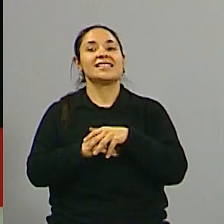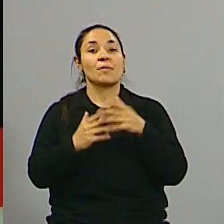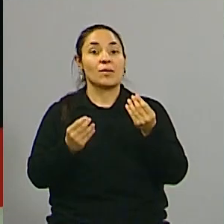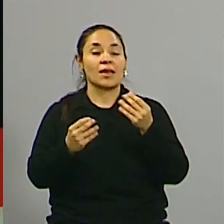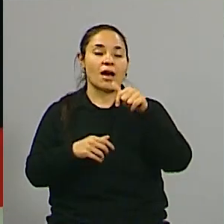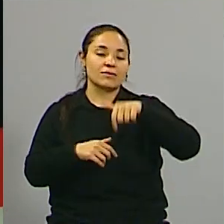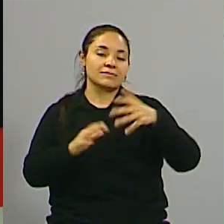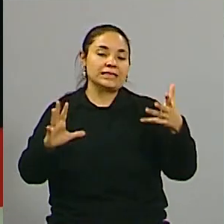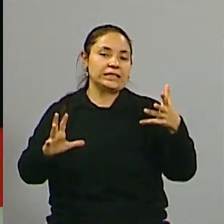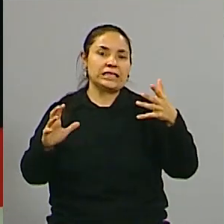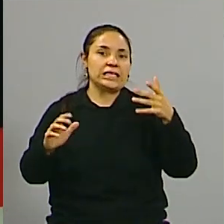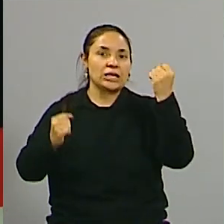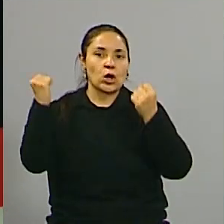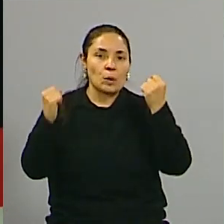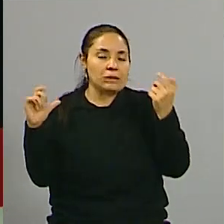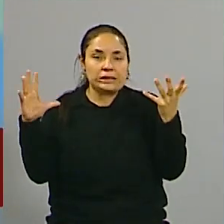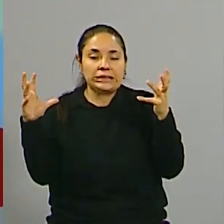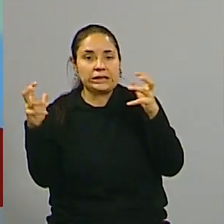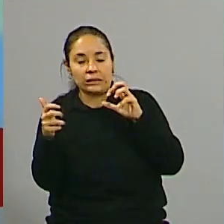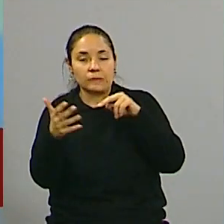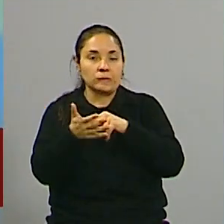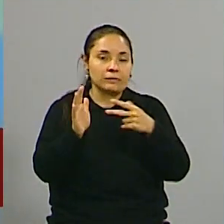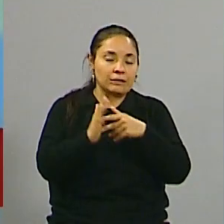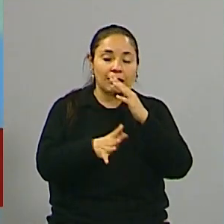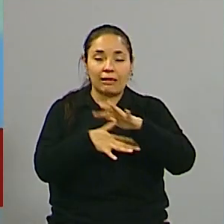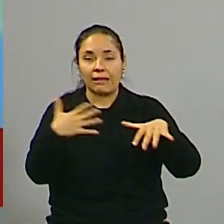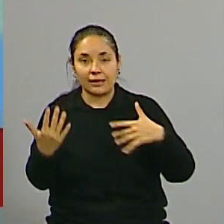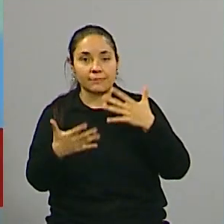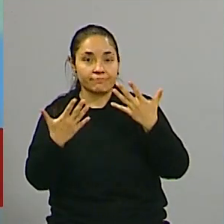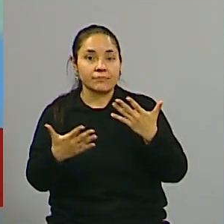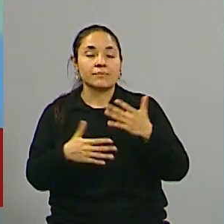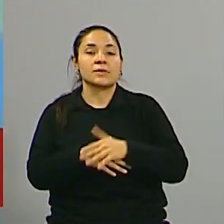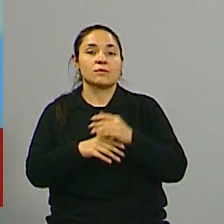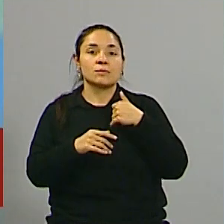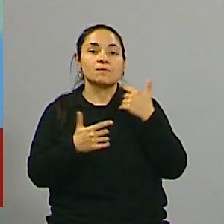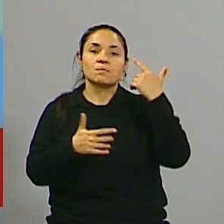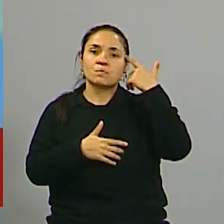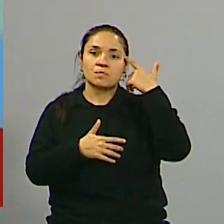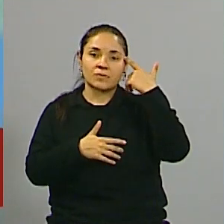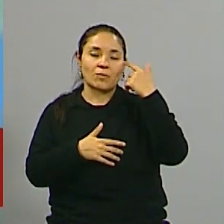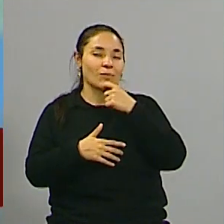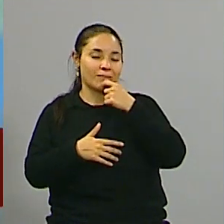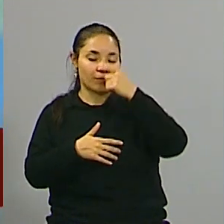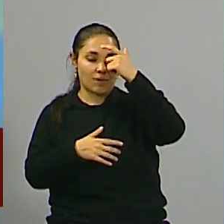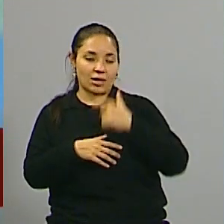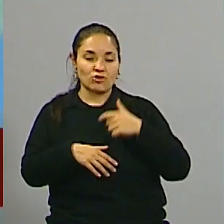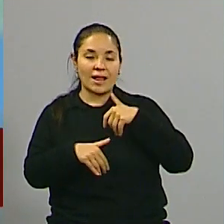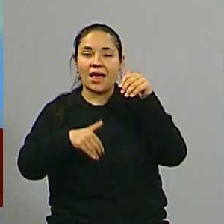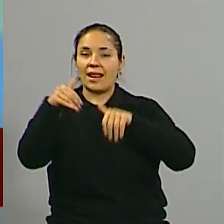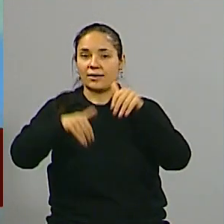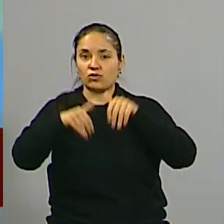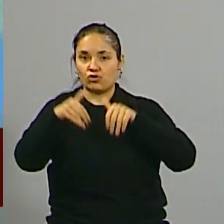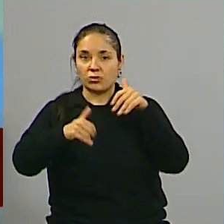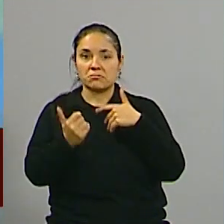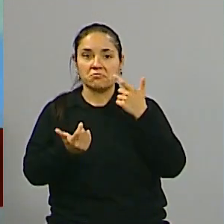crisis económica que no deja de condicionarnos bastante, digo, a la hora de, pensando como un elector, a la hora de a